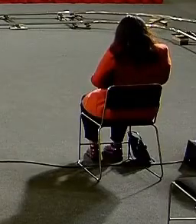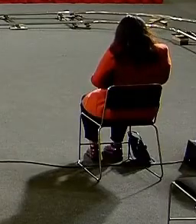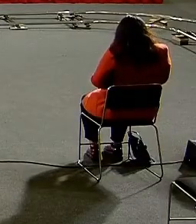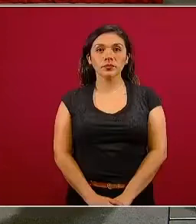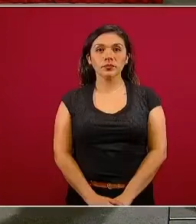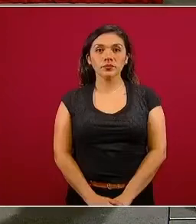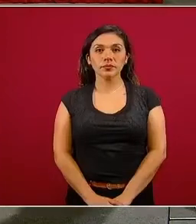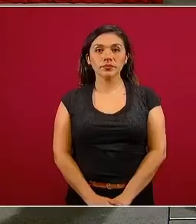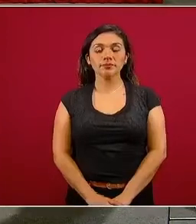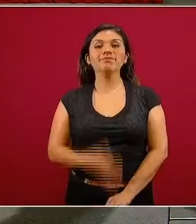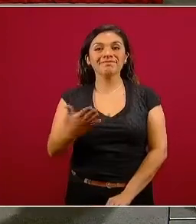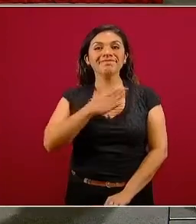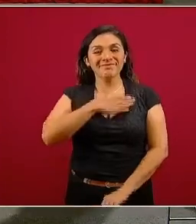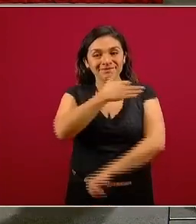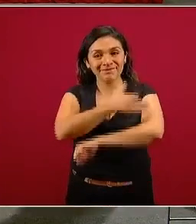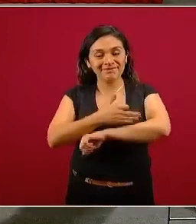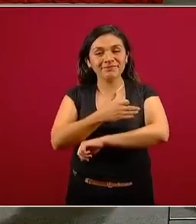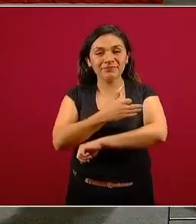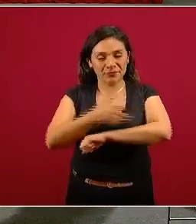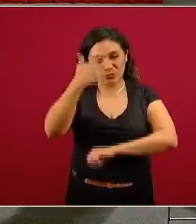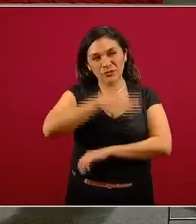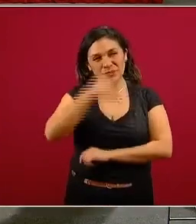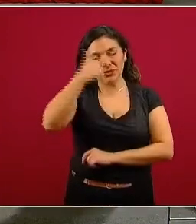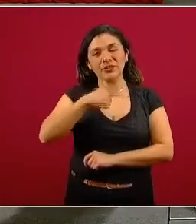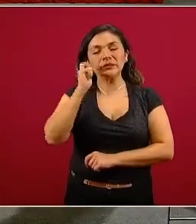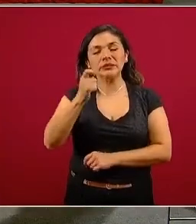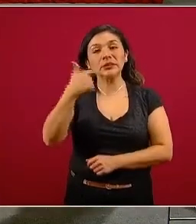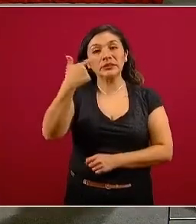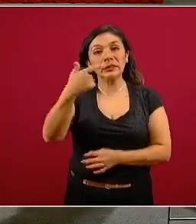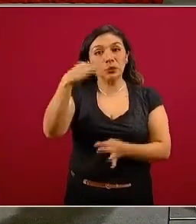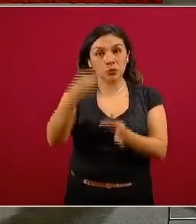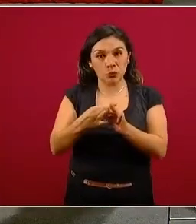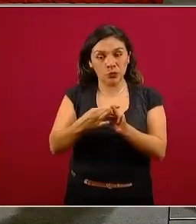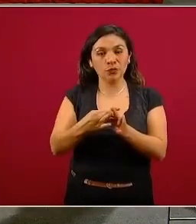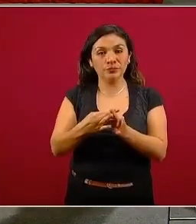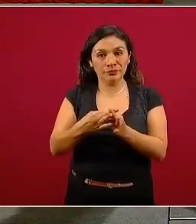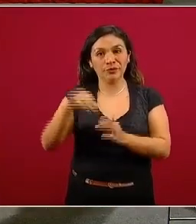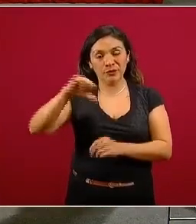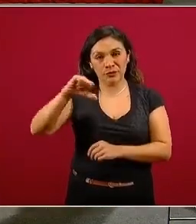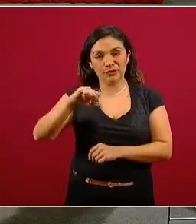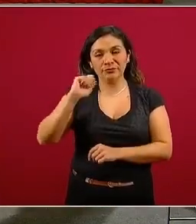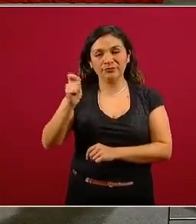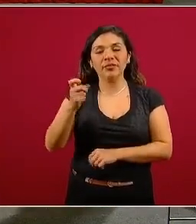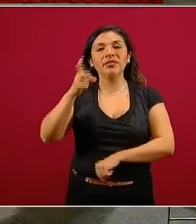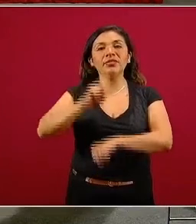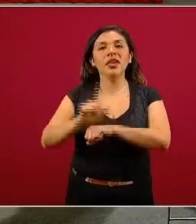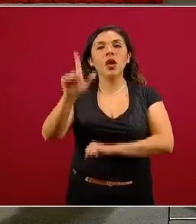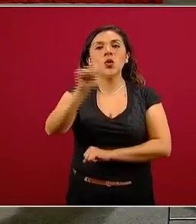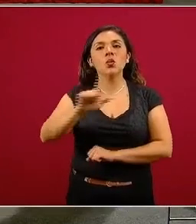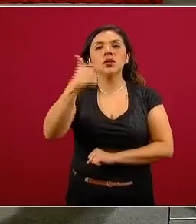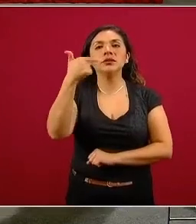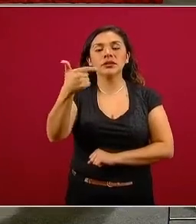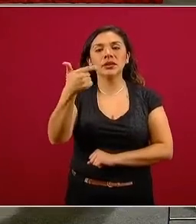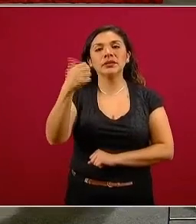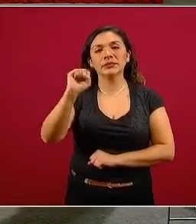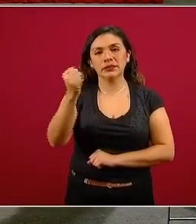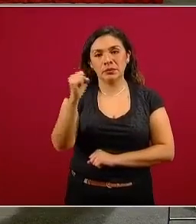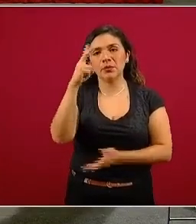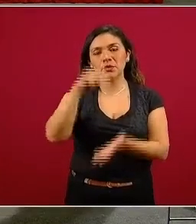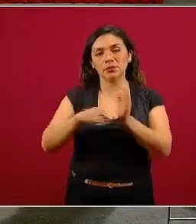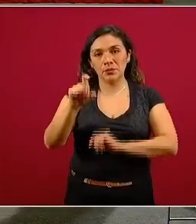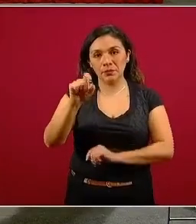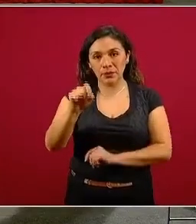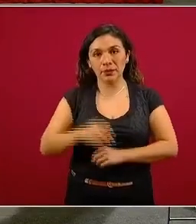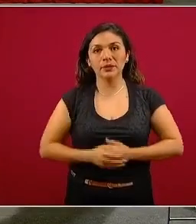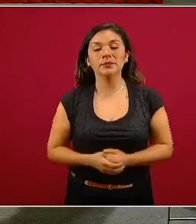Muy buenas noches. Son las 19 horas en punto, 19 horas del lunes 7 de septiembre de